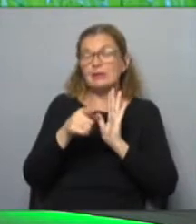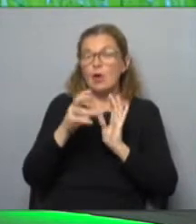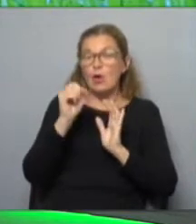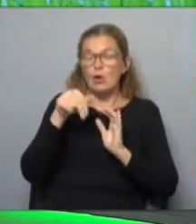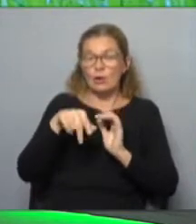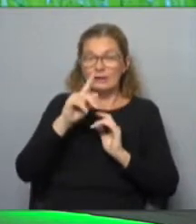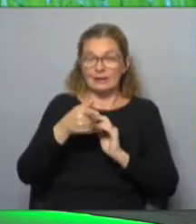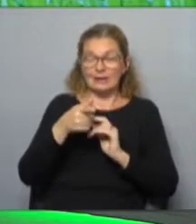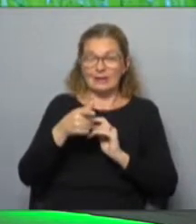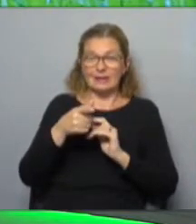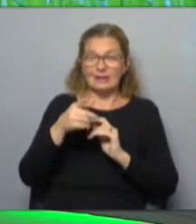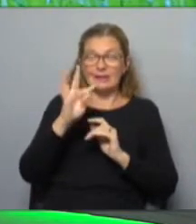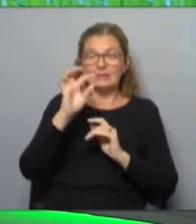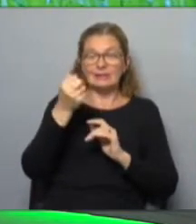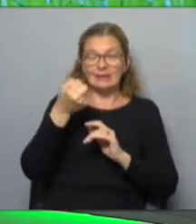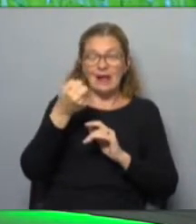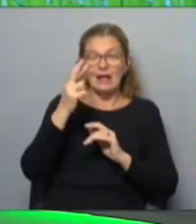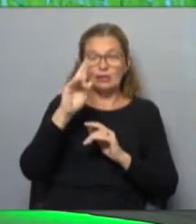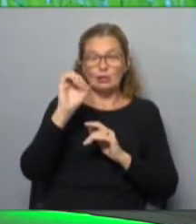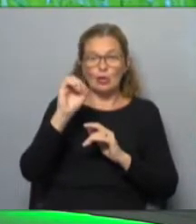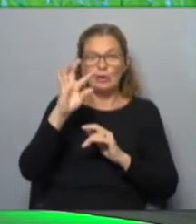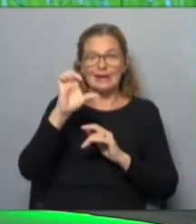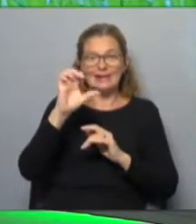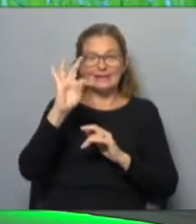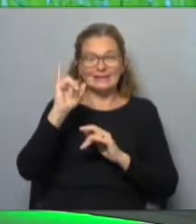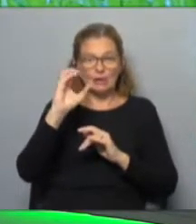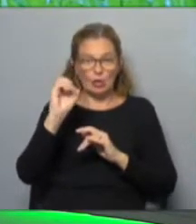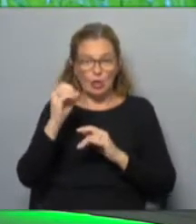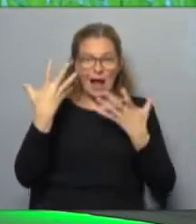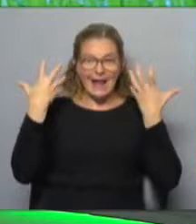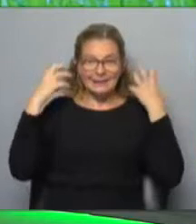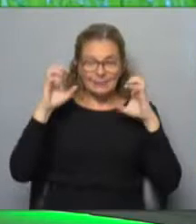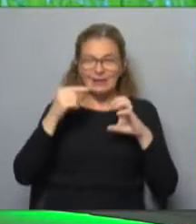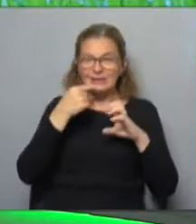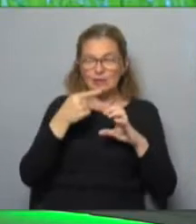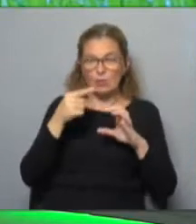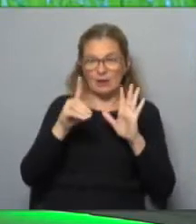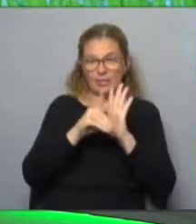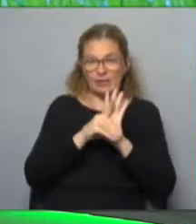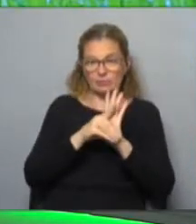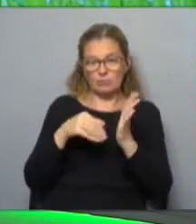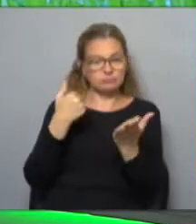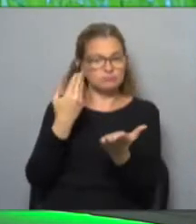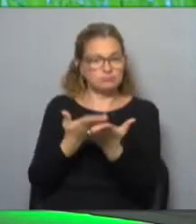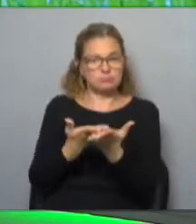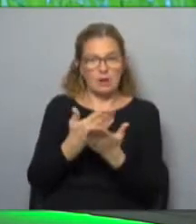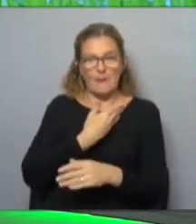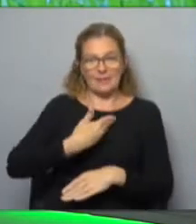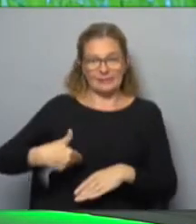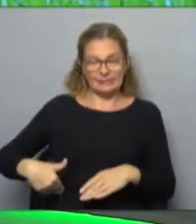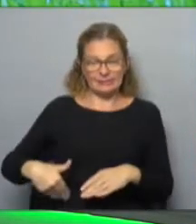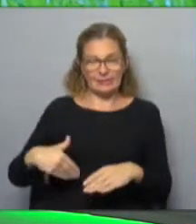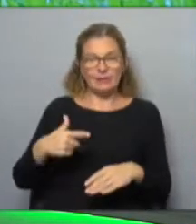ONG Trato Ético Animal interpuso un recurso de revocación para este decreto mismo en presidencia.